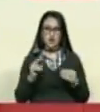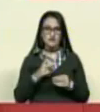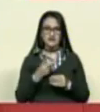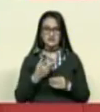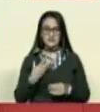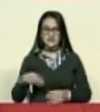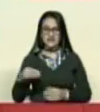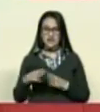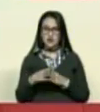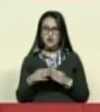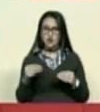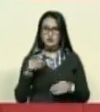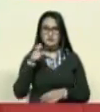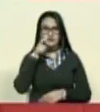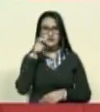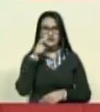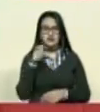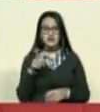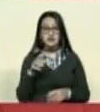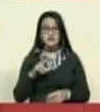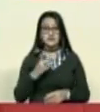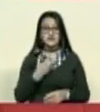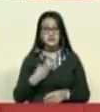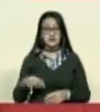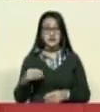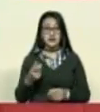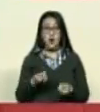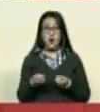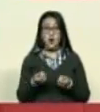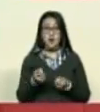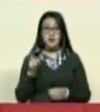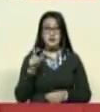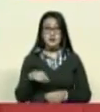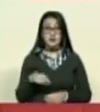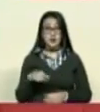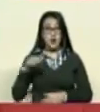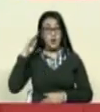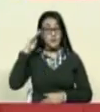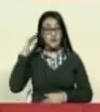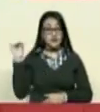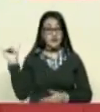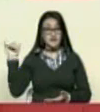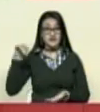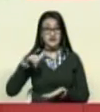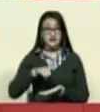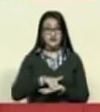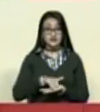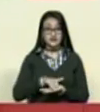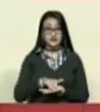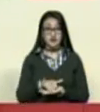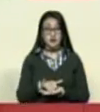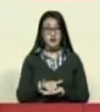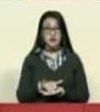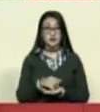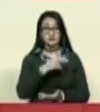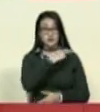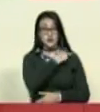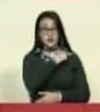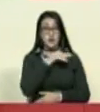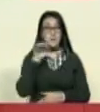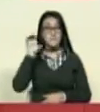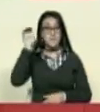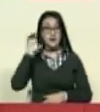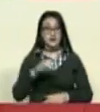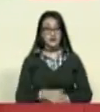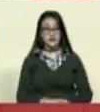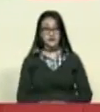vicepresidentes. Vicepresidente de Economía, pues. Comandante de la Aviación y Coronel de la Patria. Tú